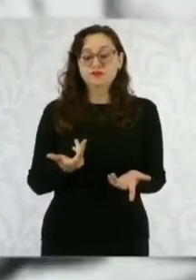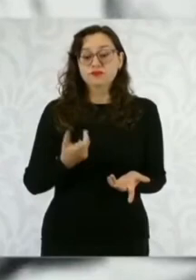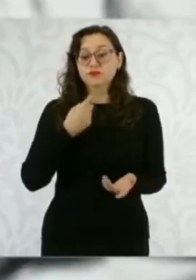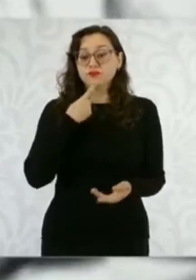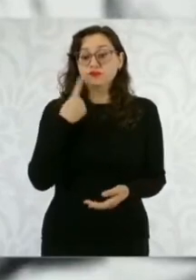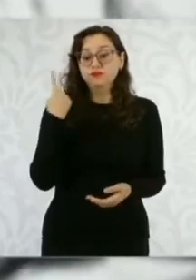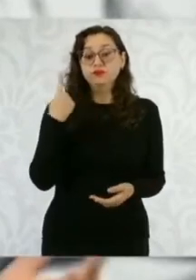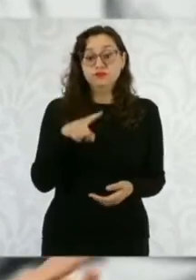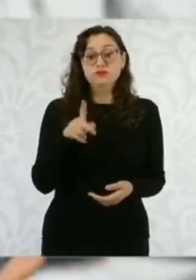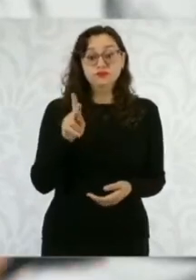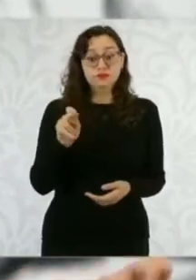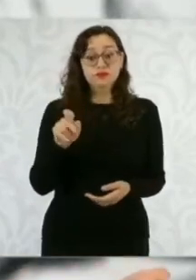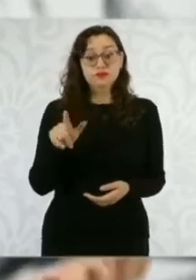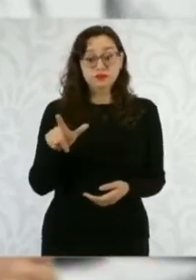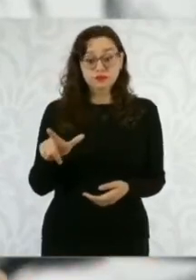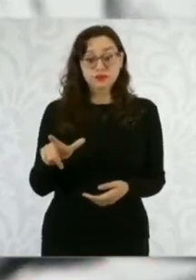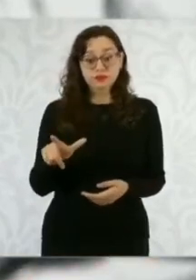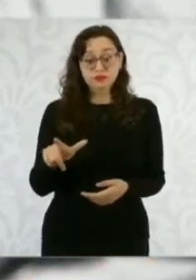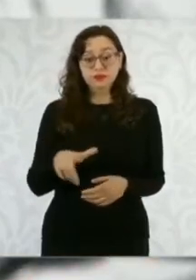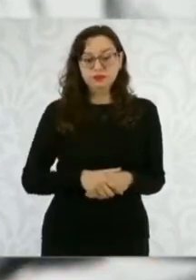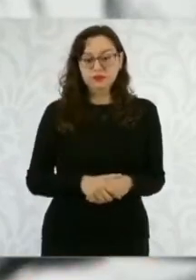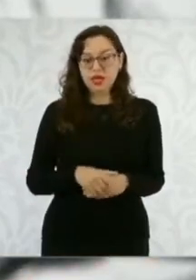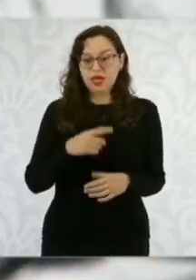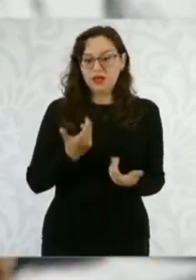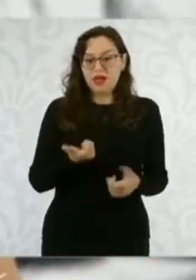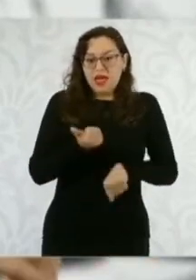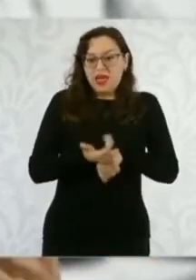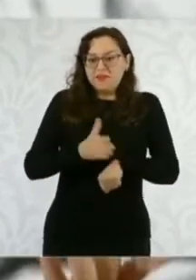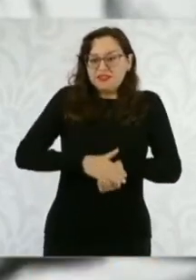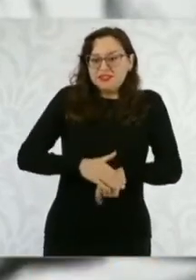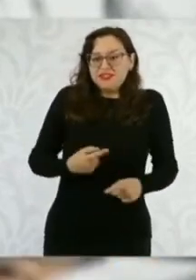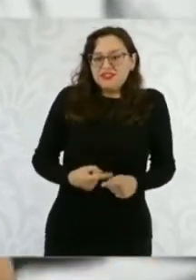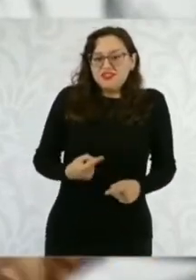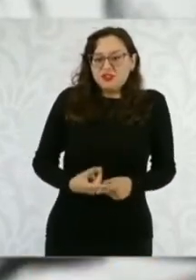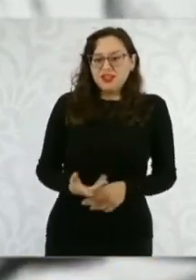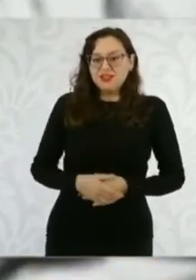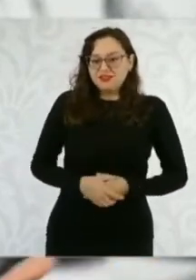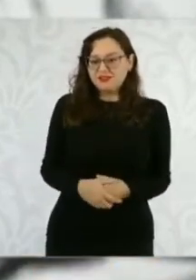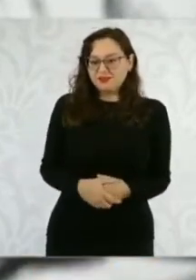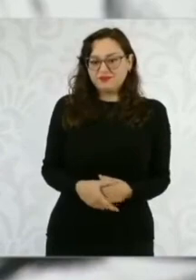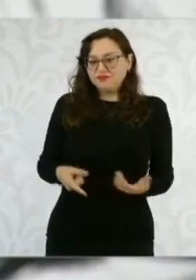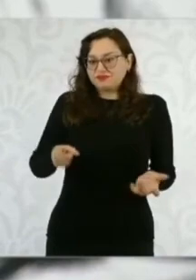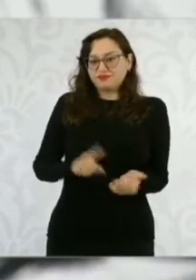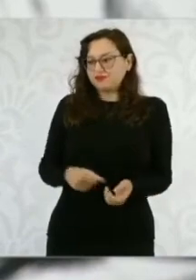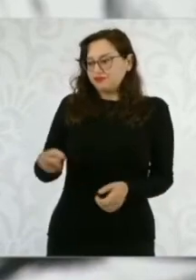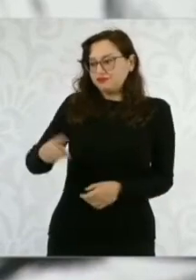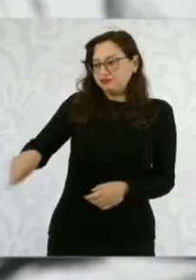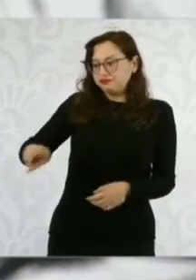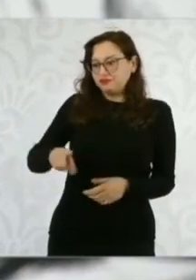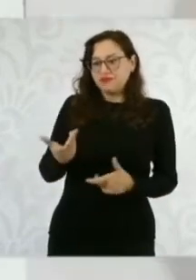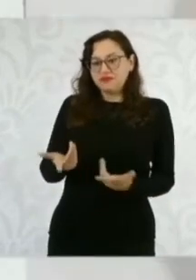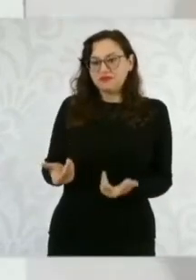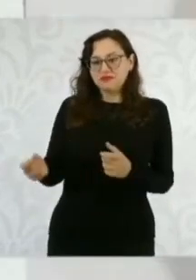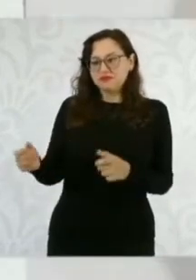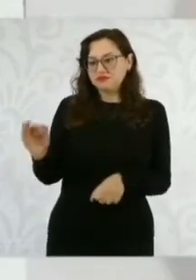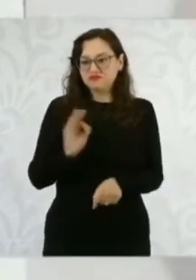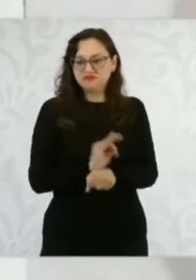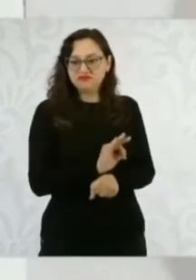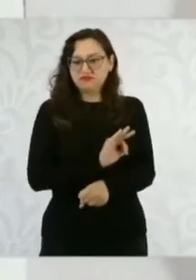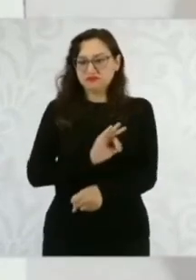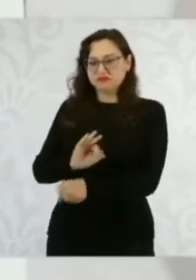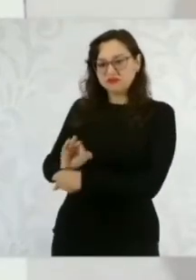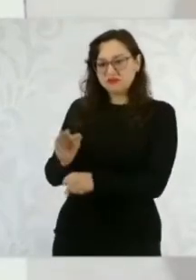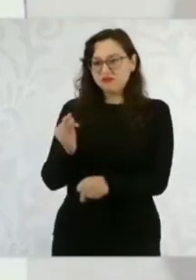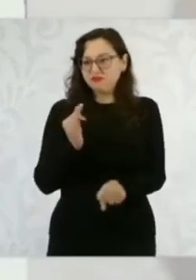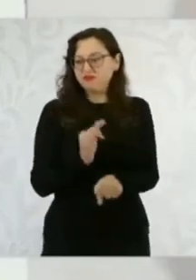denuncia penal, porque administrativa, ¿a quién? Al propio Consejo de Vigilancia, que son ellos mismos. Entonces,